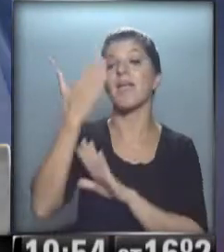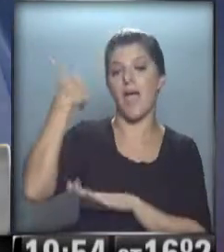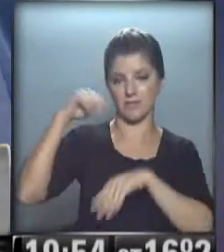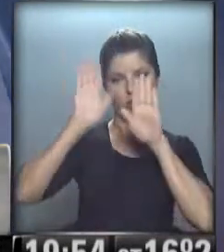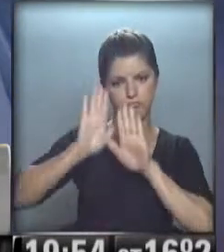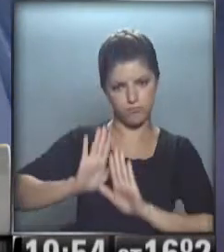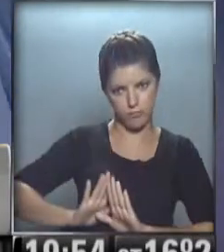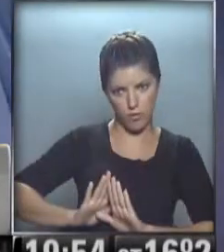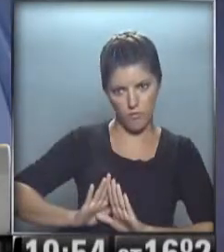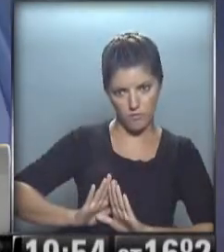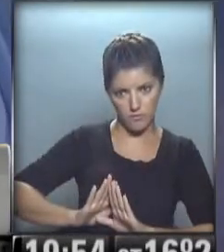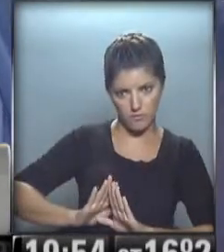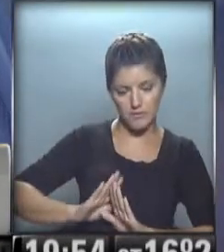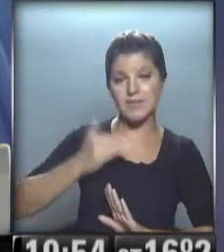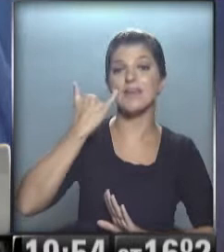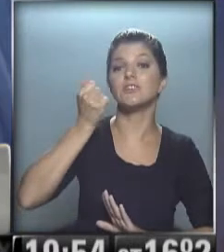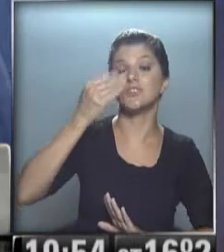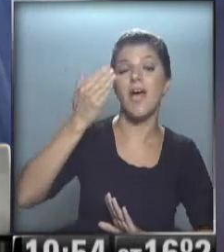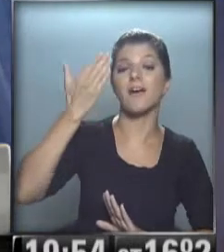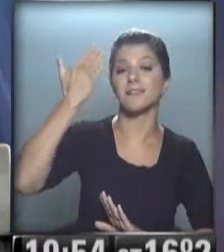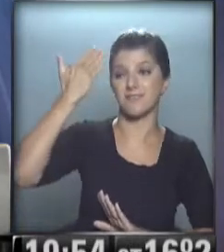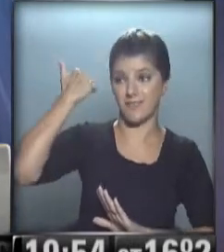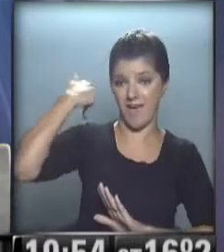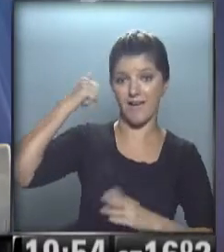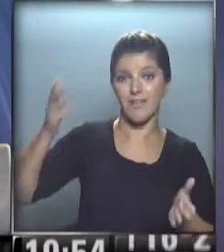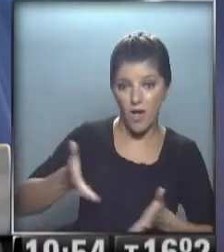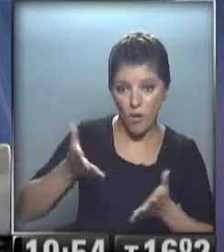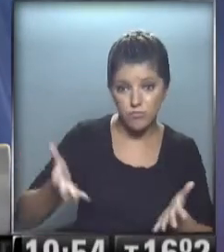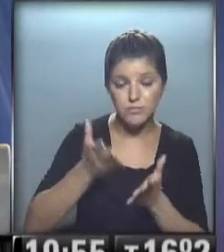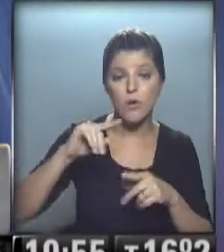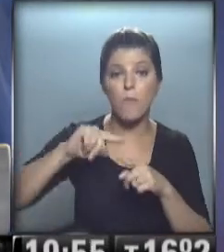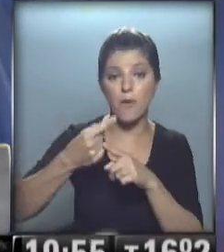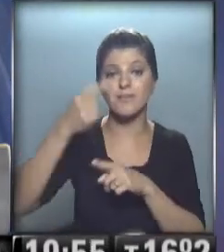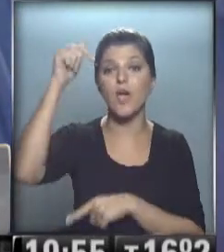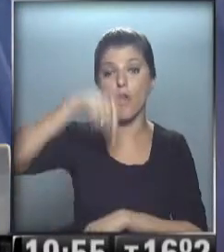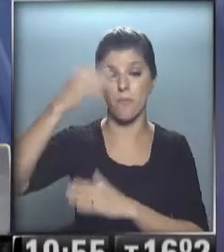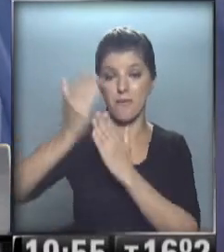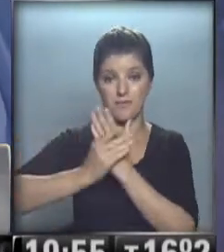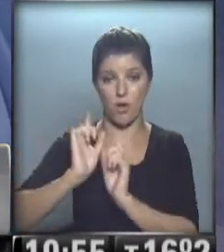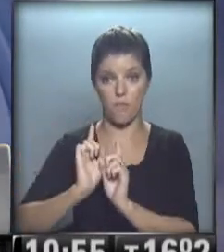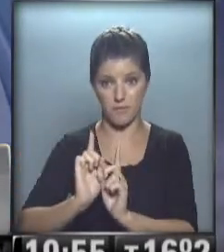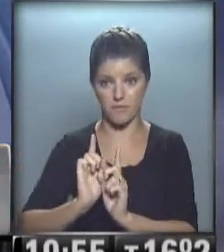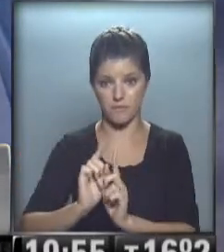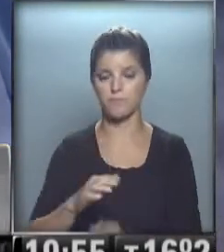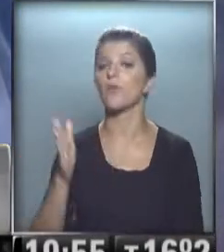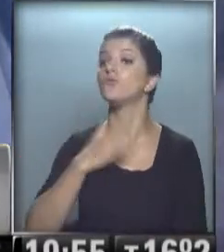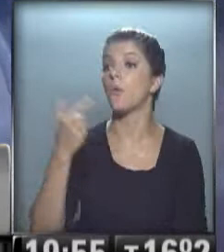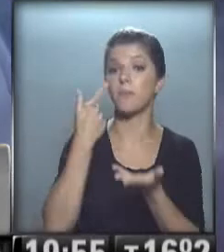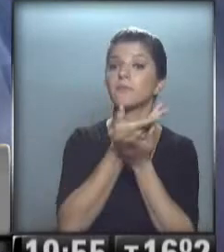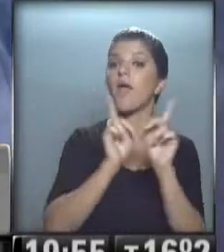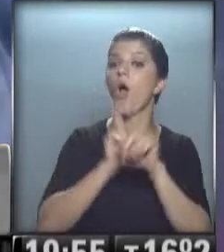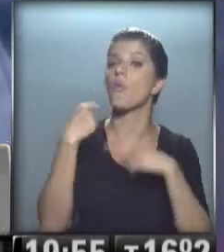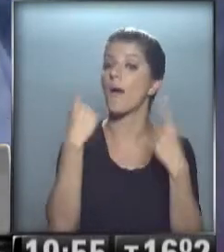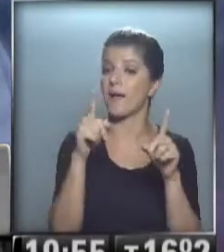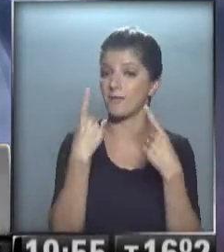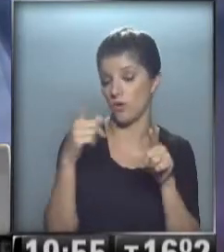y que viene sucediendo a partir de la iniciativa de una política del hoy ministerio. Hoy presenté algunas canciones